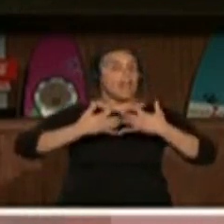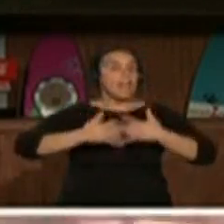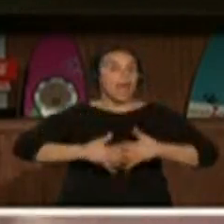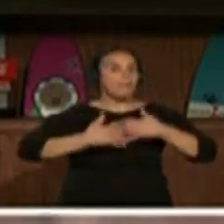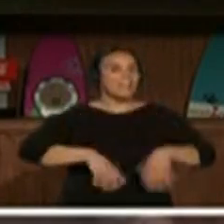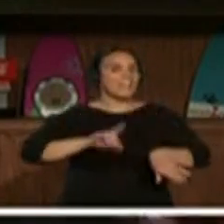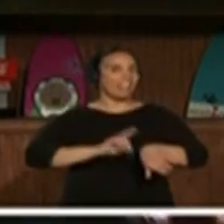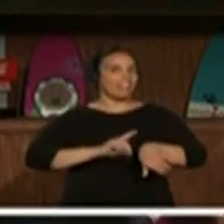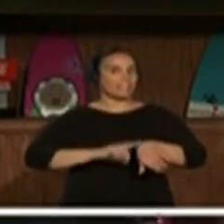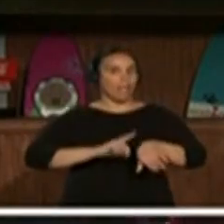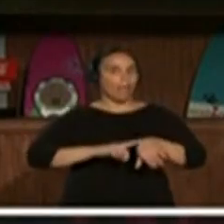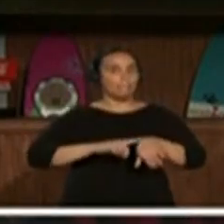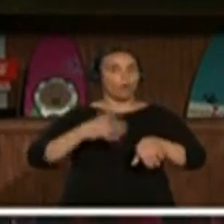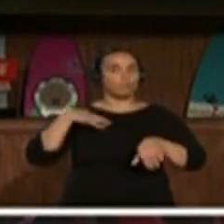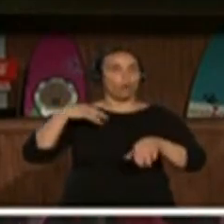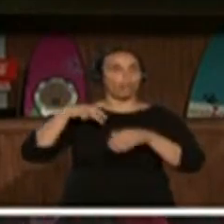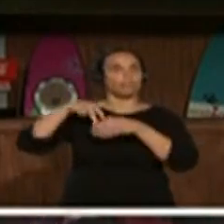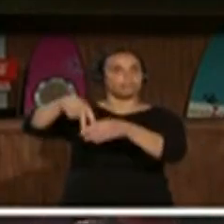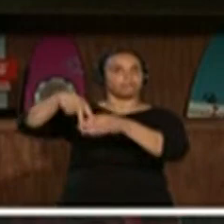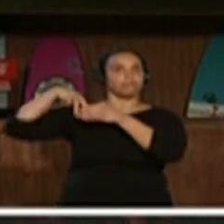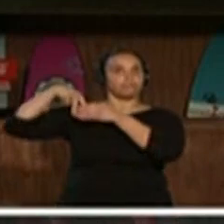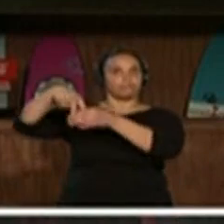tiempo. La la la la.